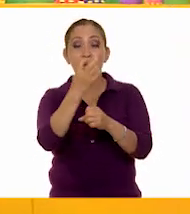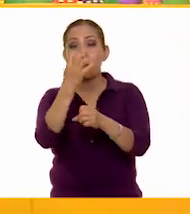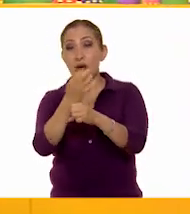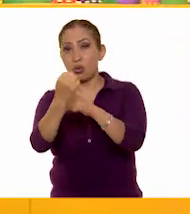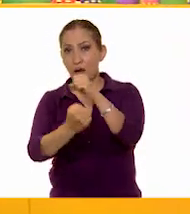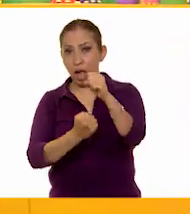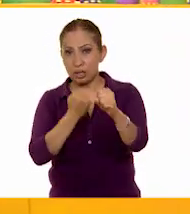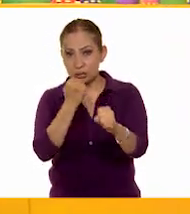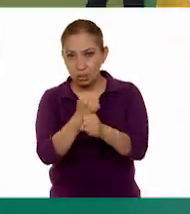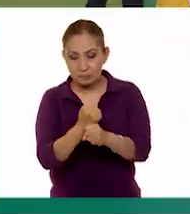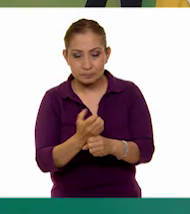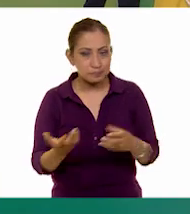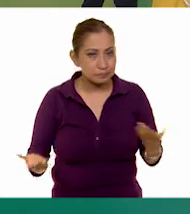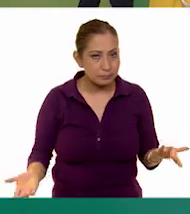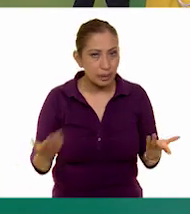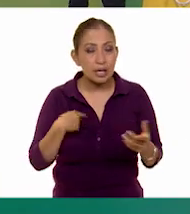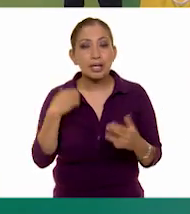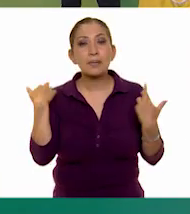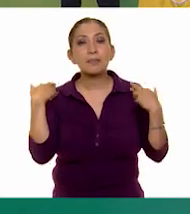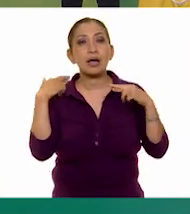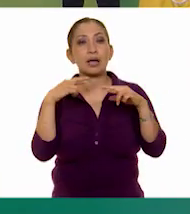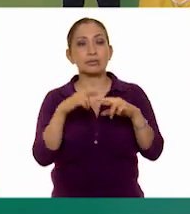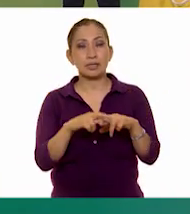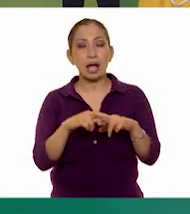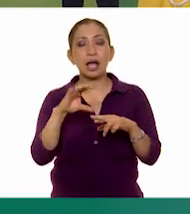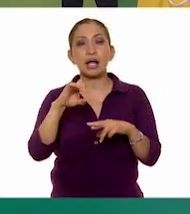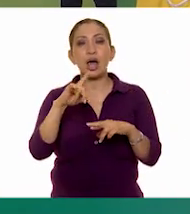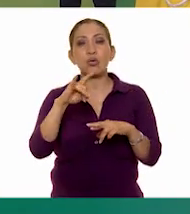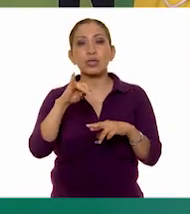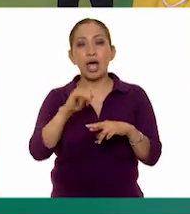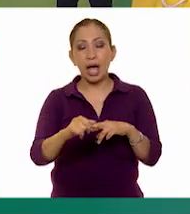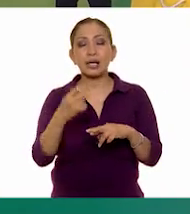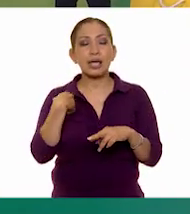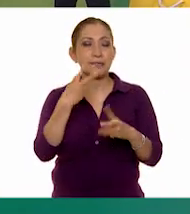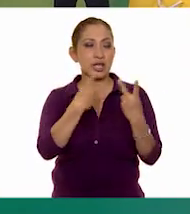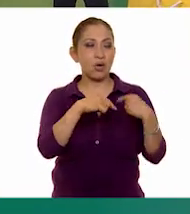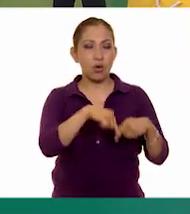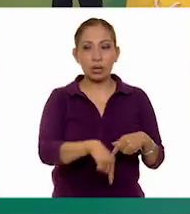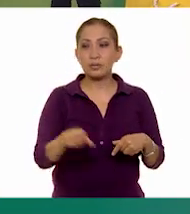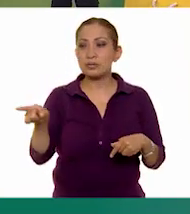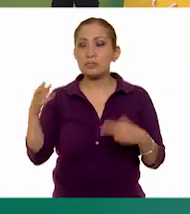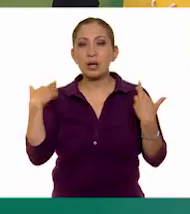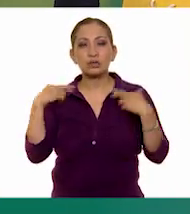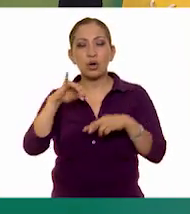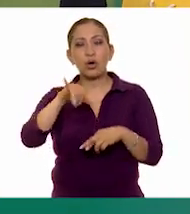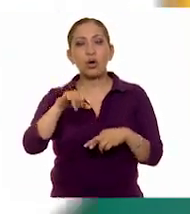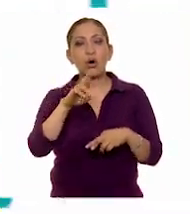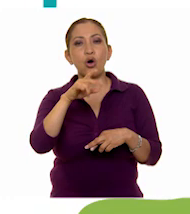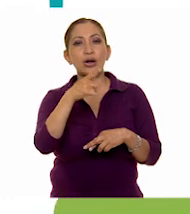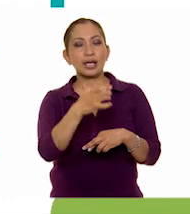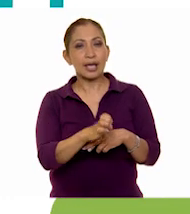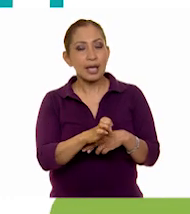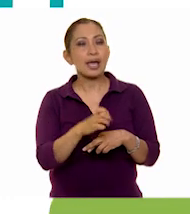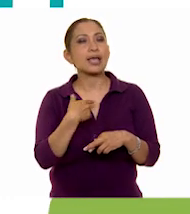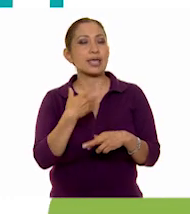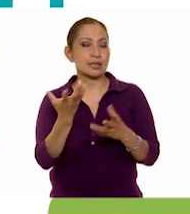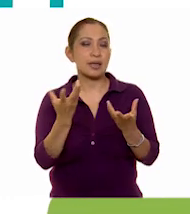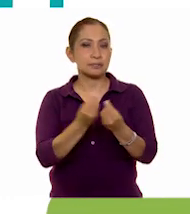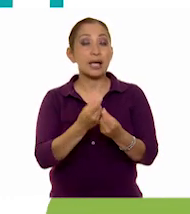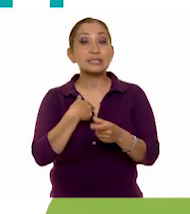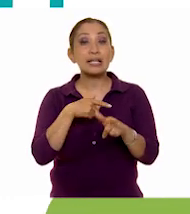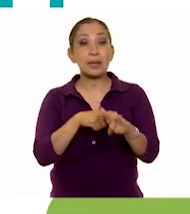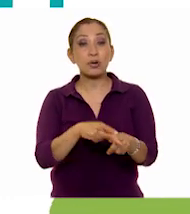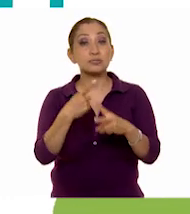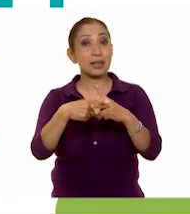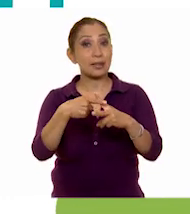grado de primaria. Y bueno, a las maestra Claudia, que nos acompañó el día de hoy, y al maestro Jorge, que estuvo gracias con nosotros. Seguimos